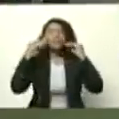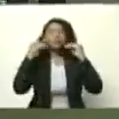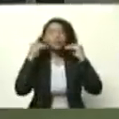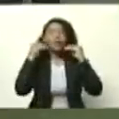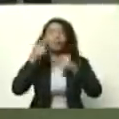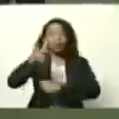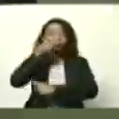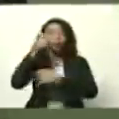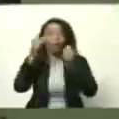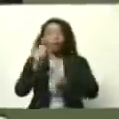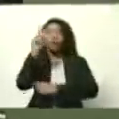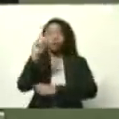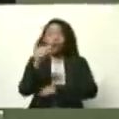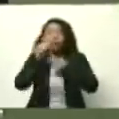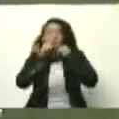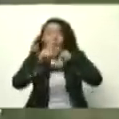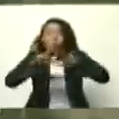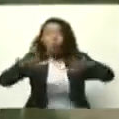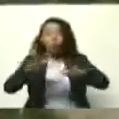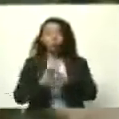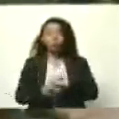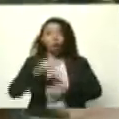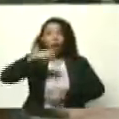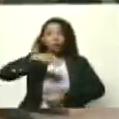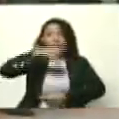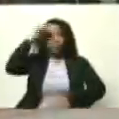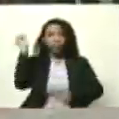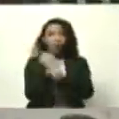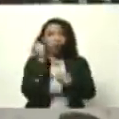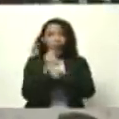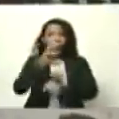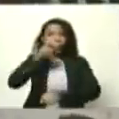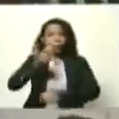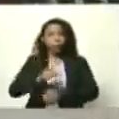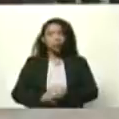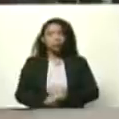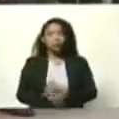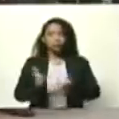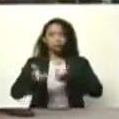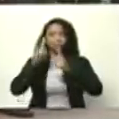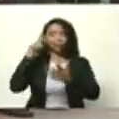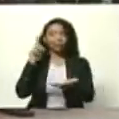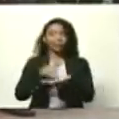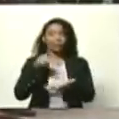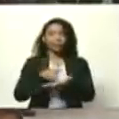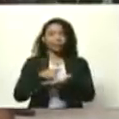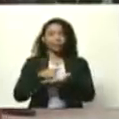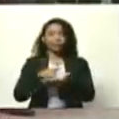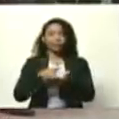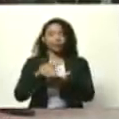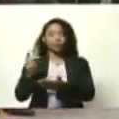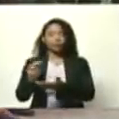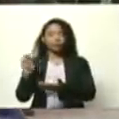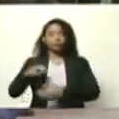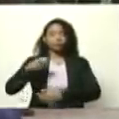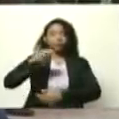de la Seguridad también estuvieron desplegados en este operativo de seguridad. Vamos a las autoridades presentes a subir al presidio, por favor.